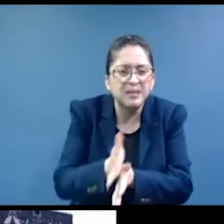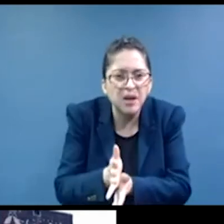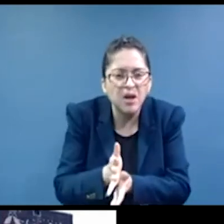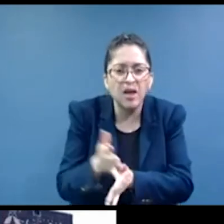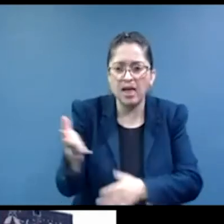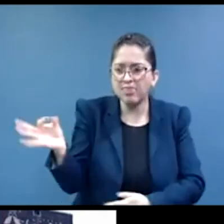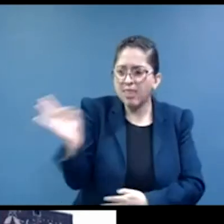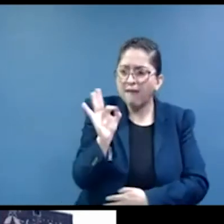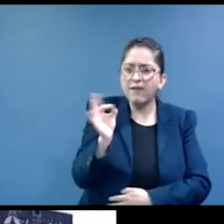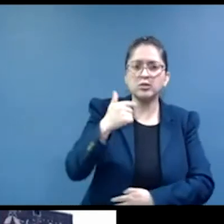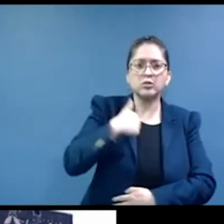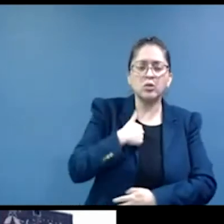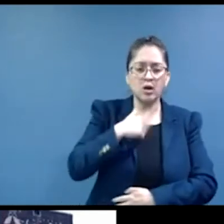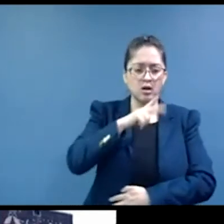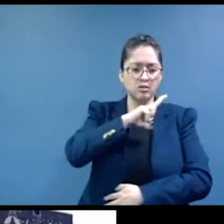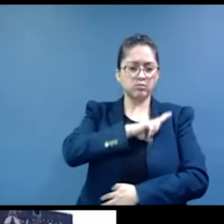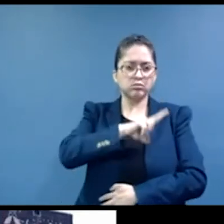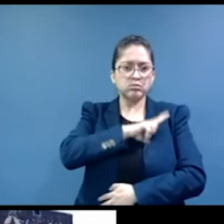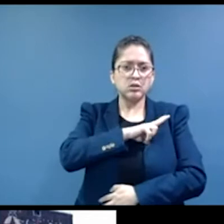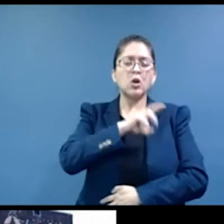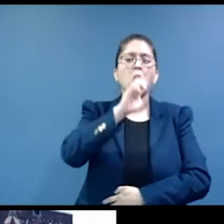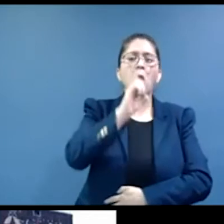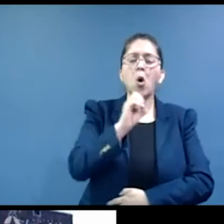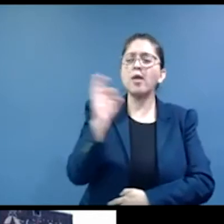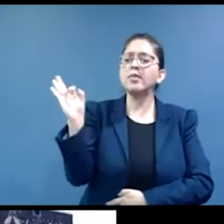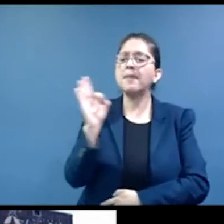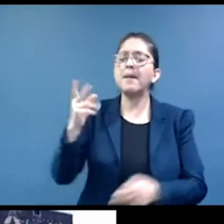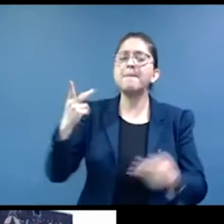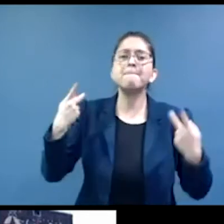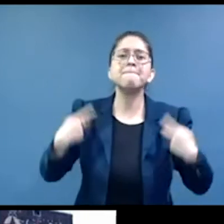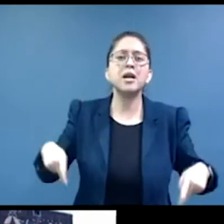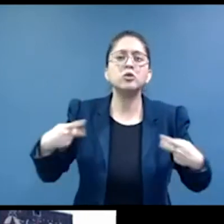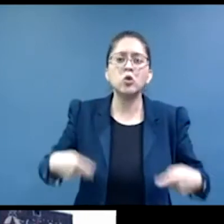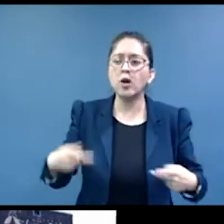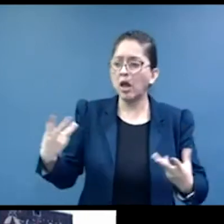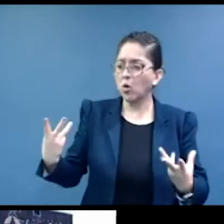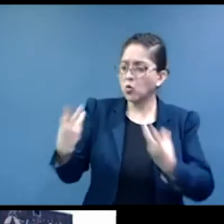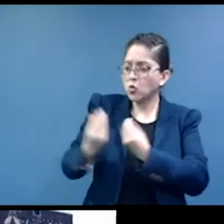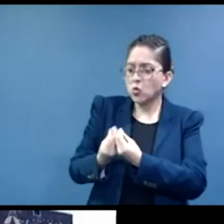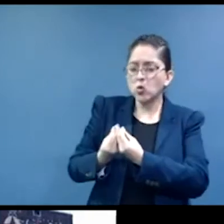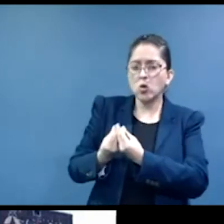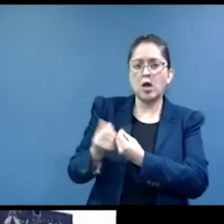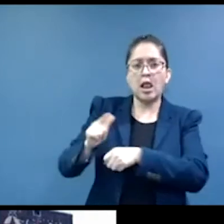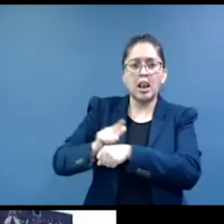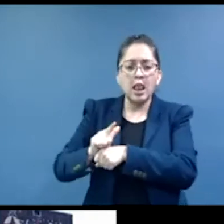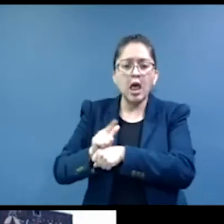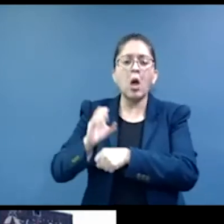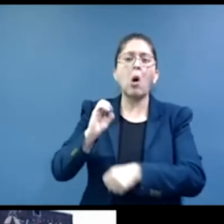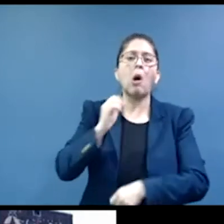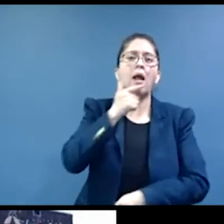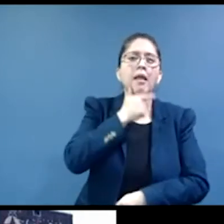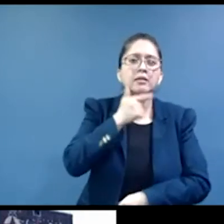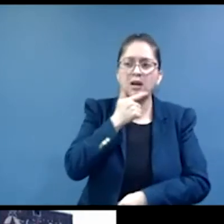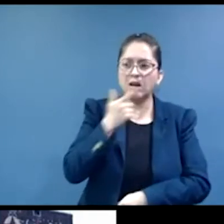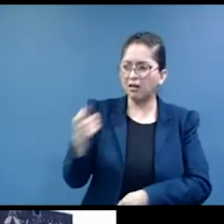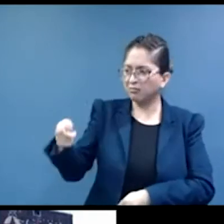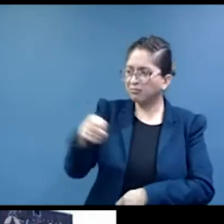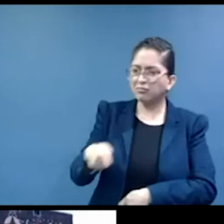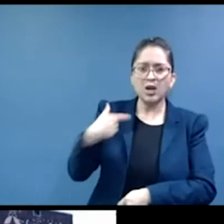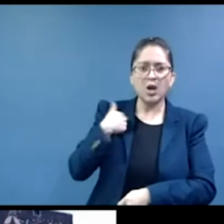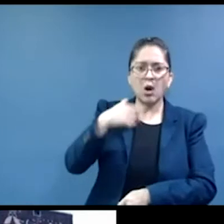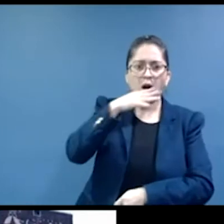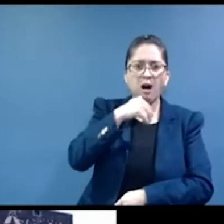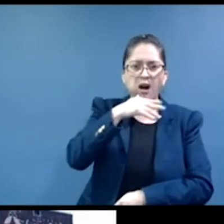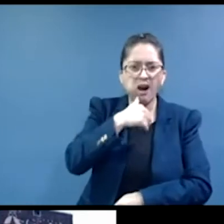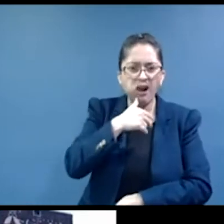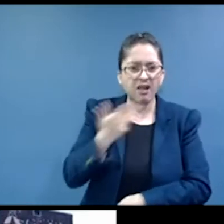legalmente, sino también para las personas, como decía, que en solitario se han recurrido a estos procedimientos, ¿no? Y en ese sentido, bueno, pues el